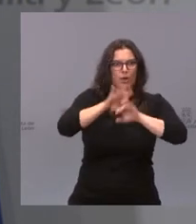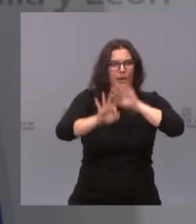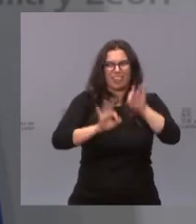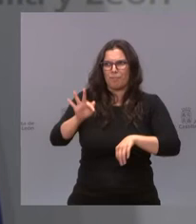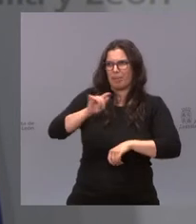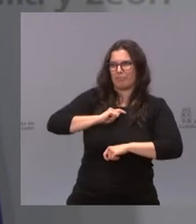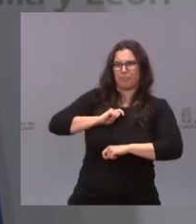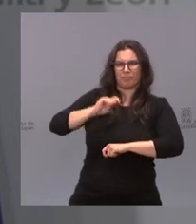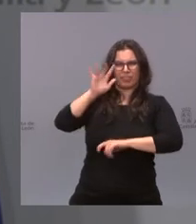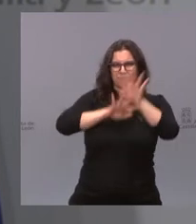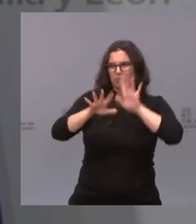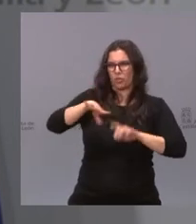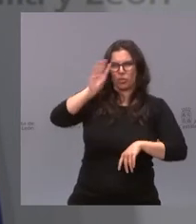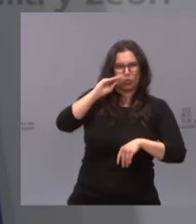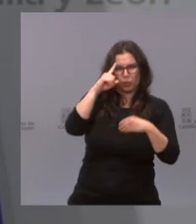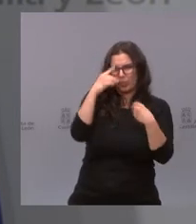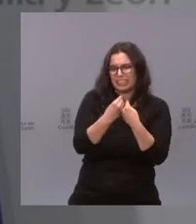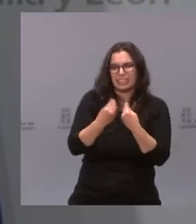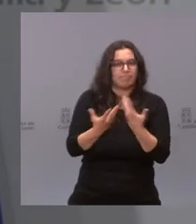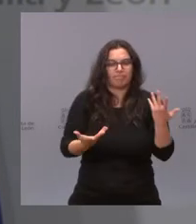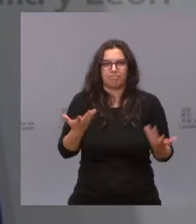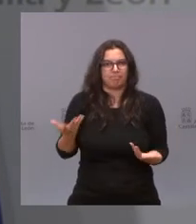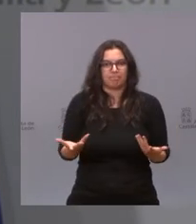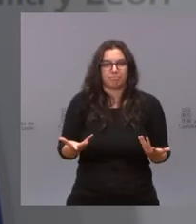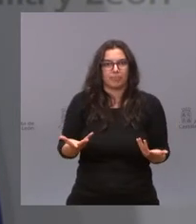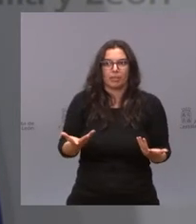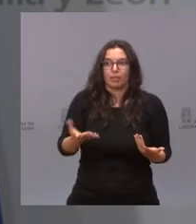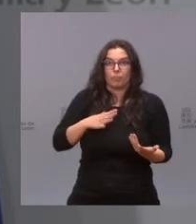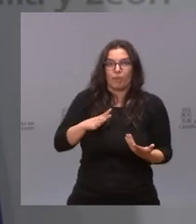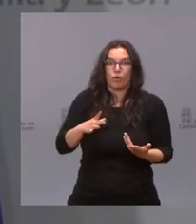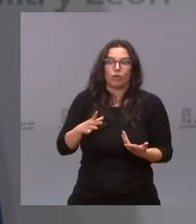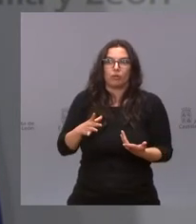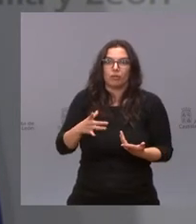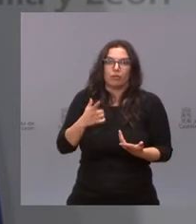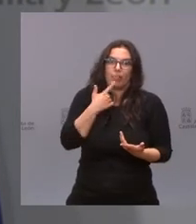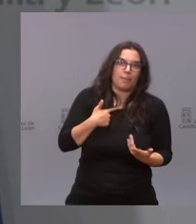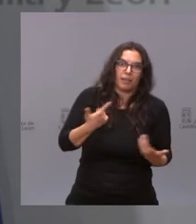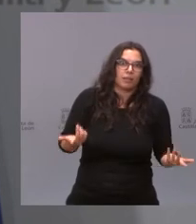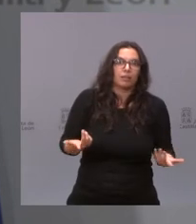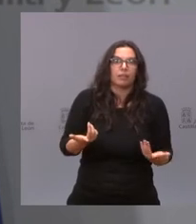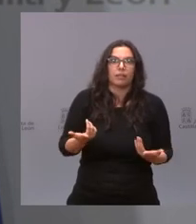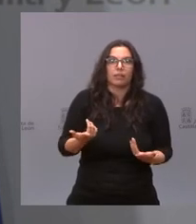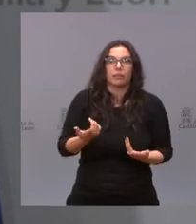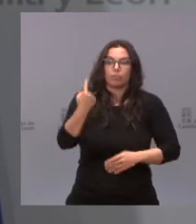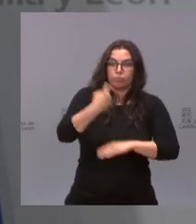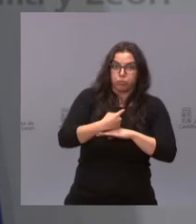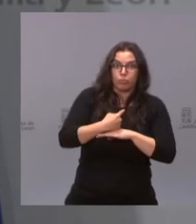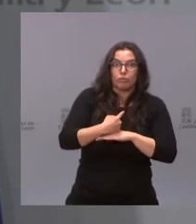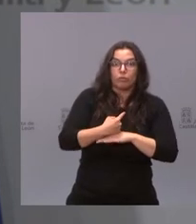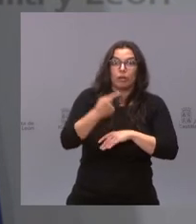entendemos. Entonces, oiga, deme una de dos. Si me dice, usted tiene que vacunar con esto, pues póngame las